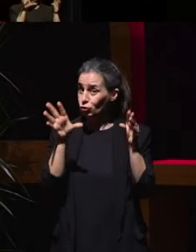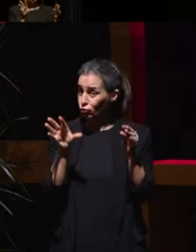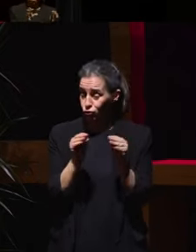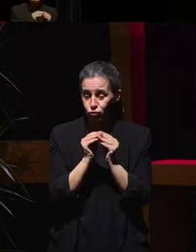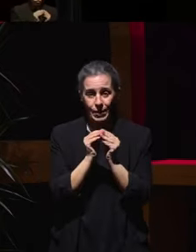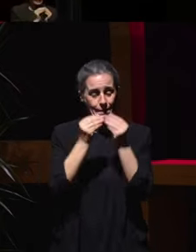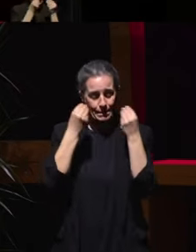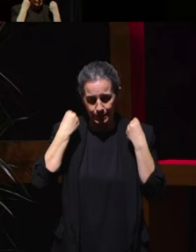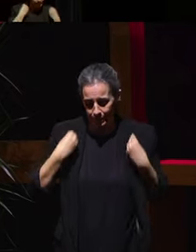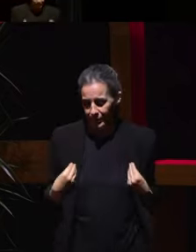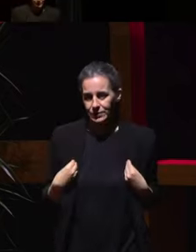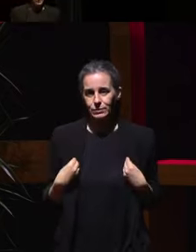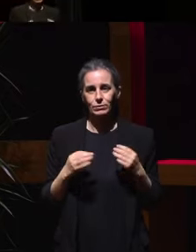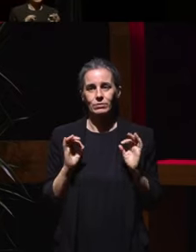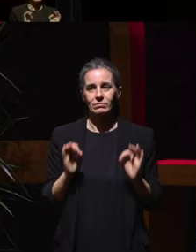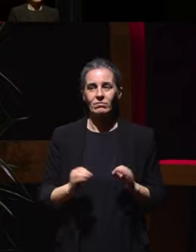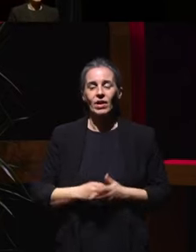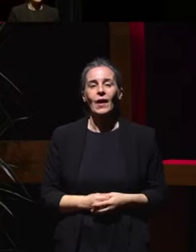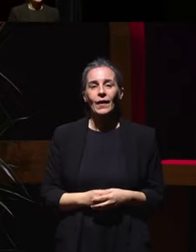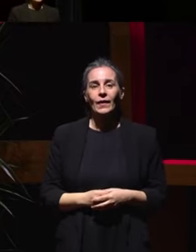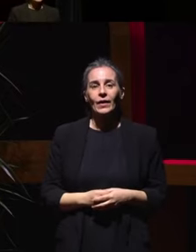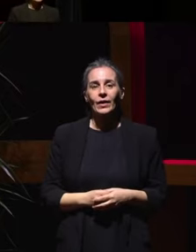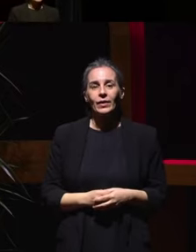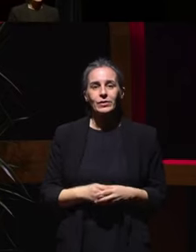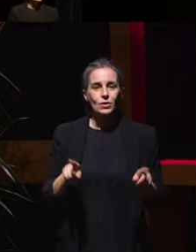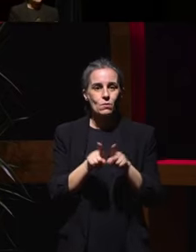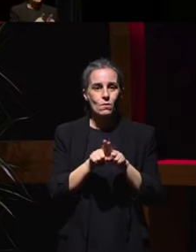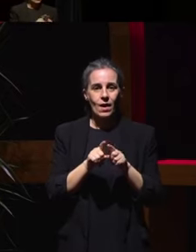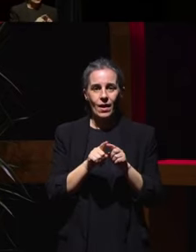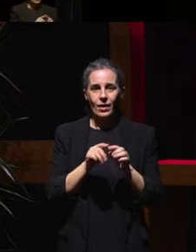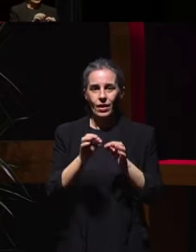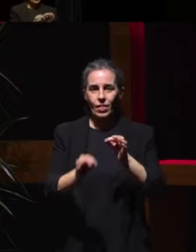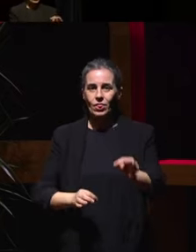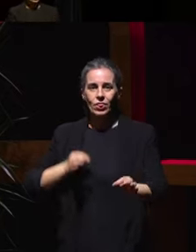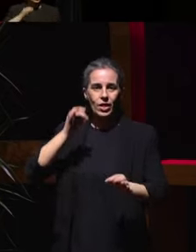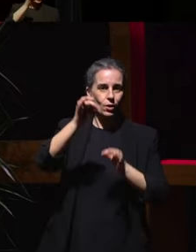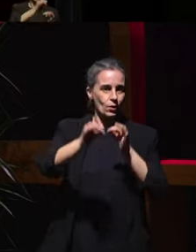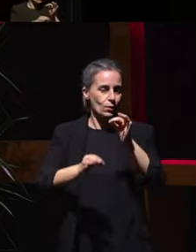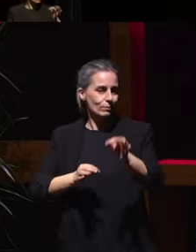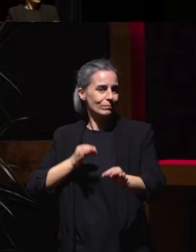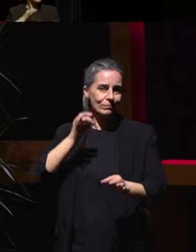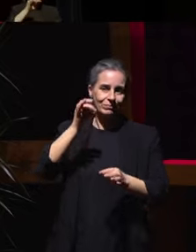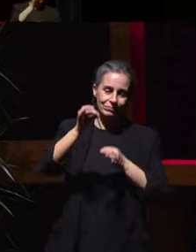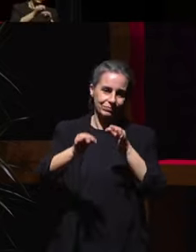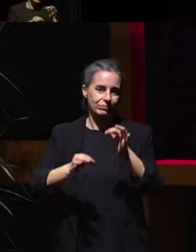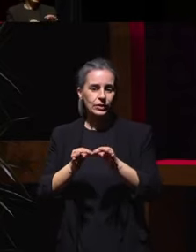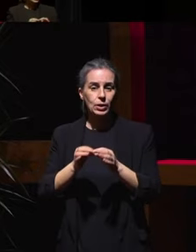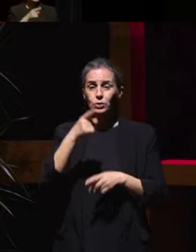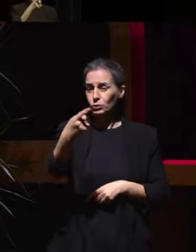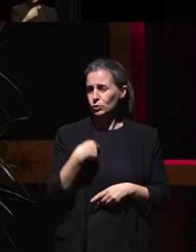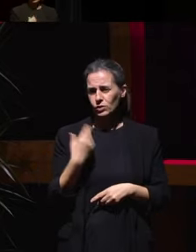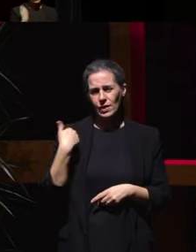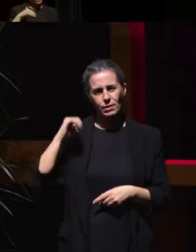exactamente el mismo. De siempre. Esto es la pescadilla que se muerde la cola. Tú y yo nos conocemos de sobra, trabajamos muchos años